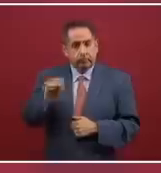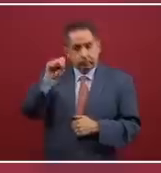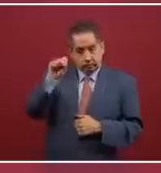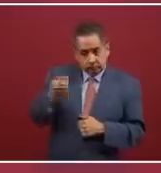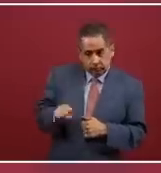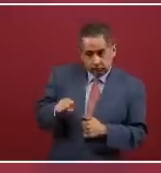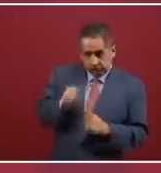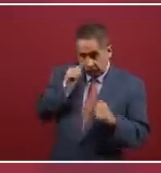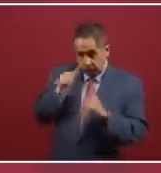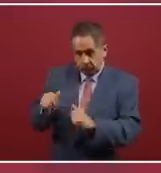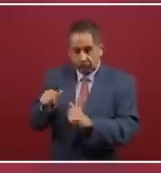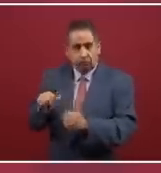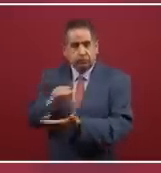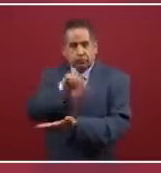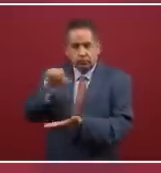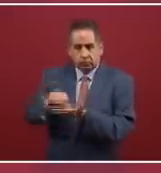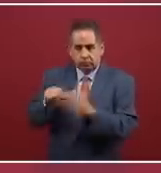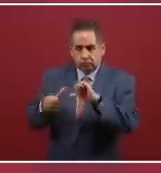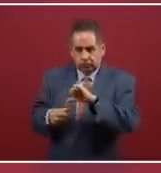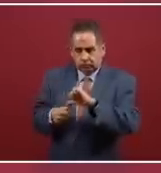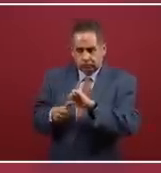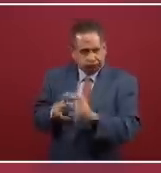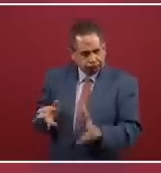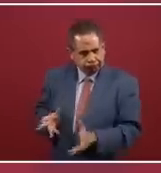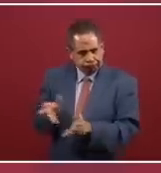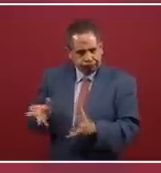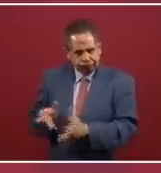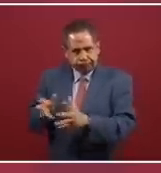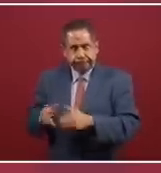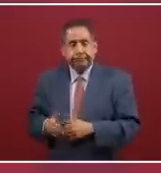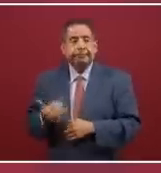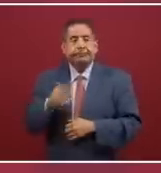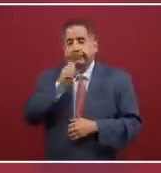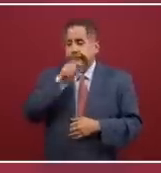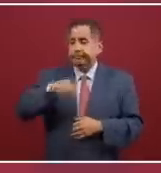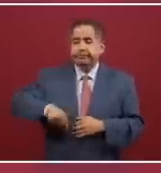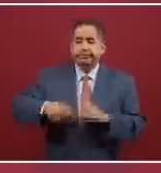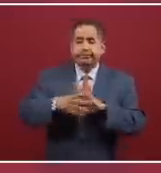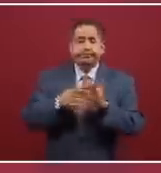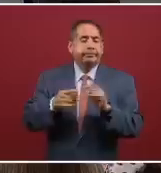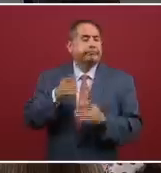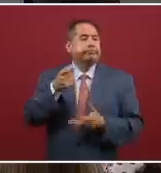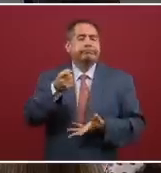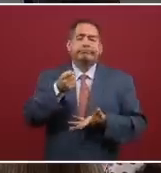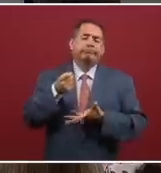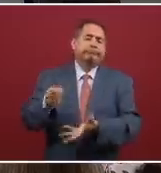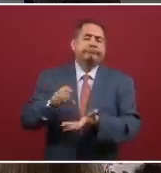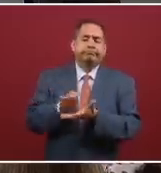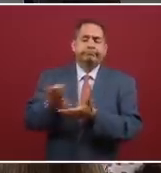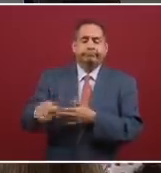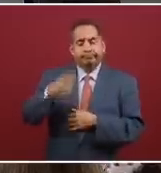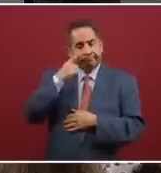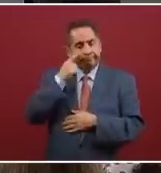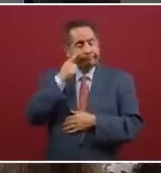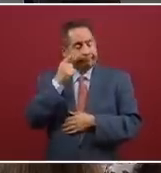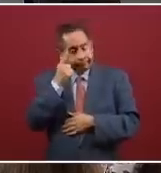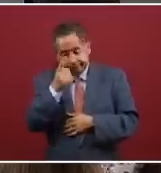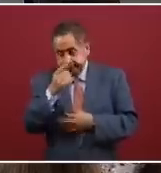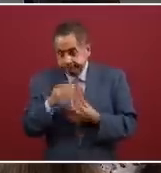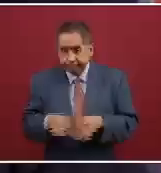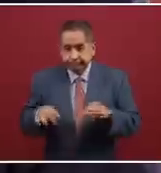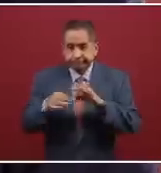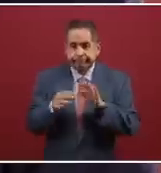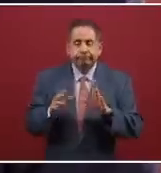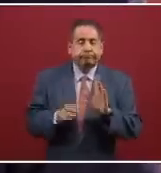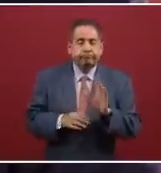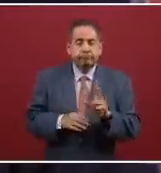y centroamérica y aquí se hablaba de los fondos miren la importancia de